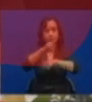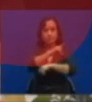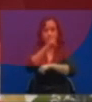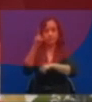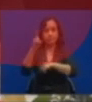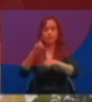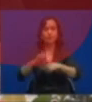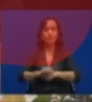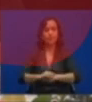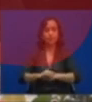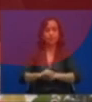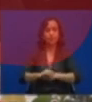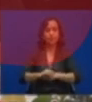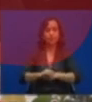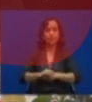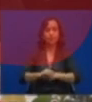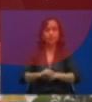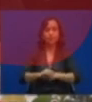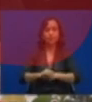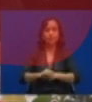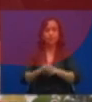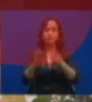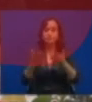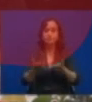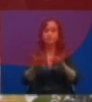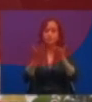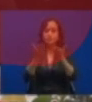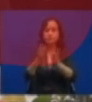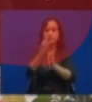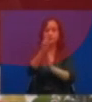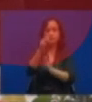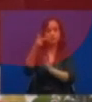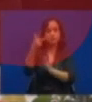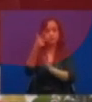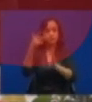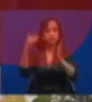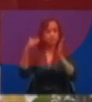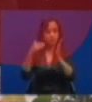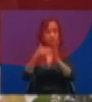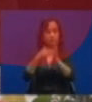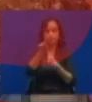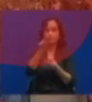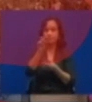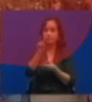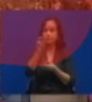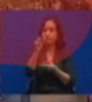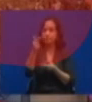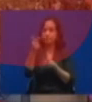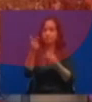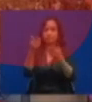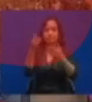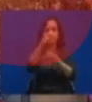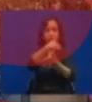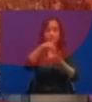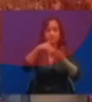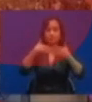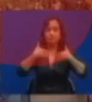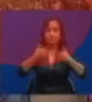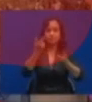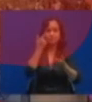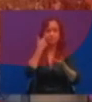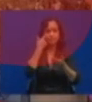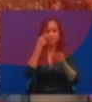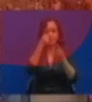información que había sido ocultada por las autoridades en sus informes diarios al día de hoy se han atendido ya